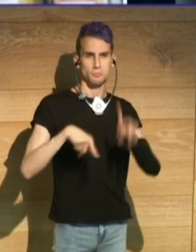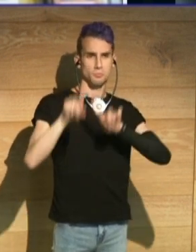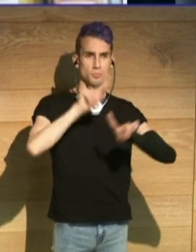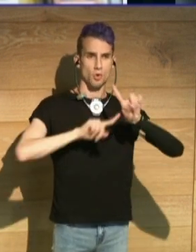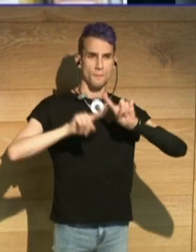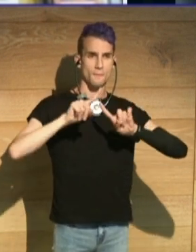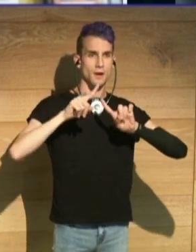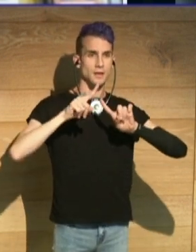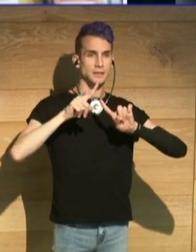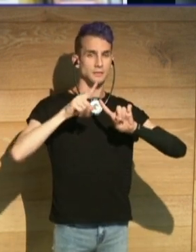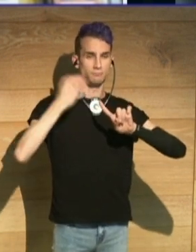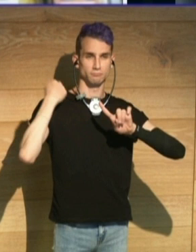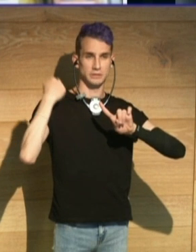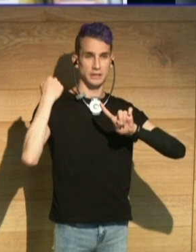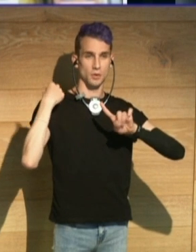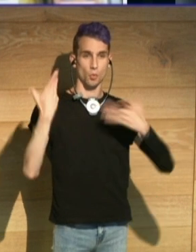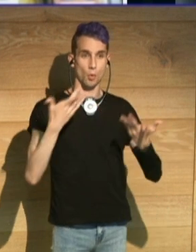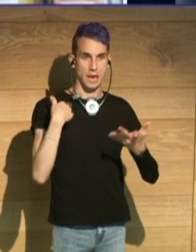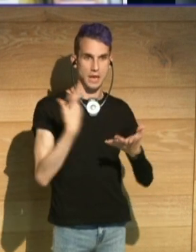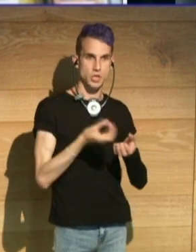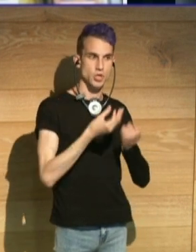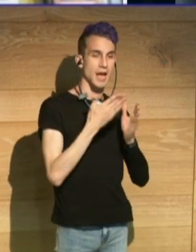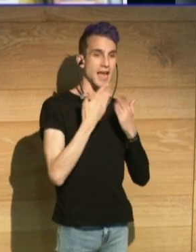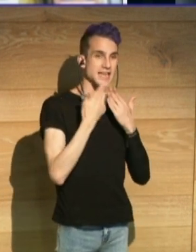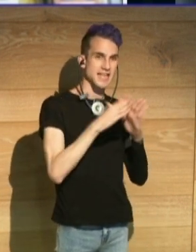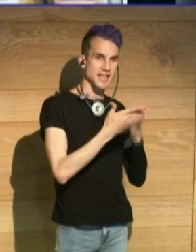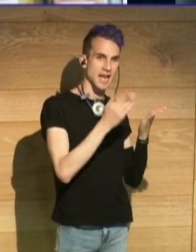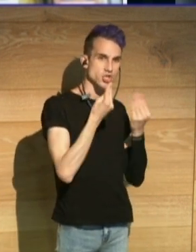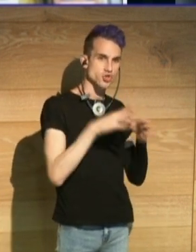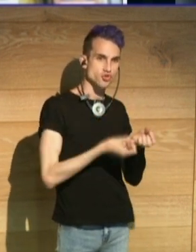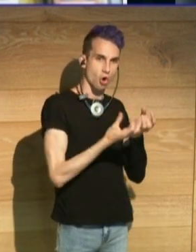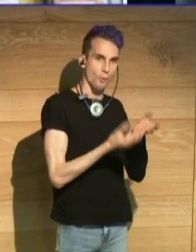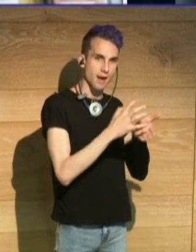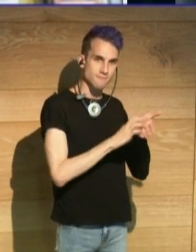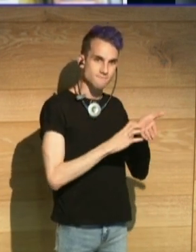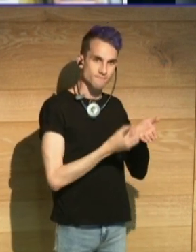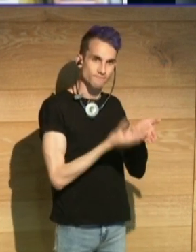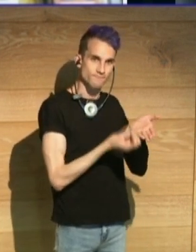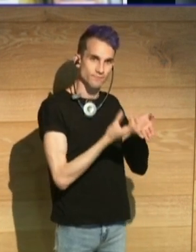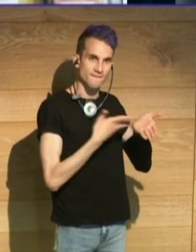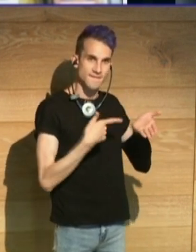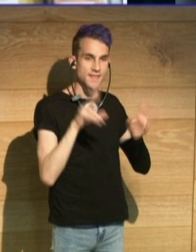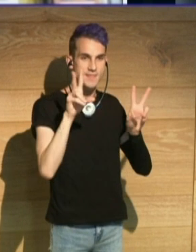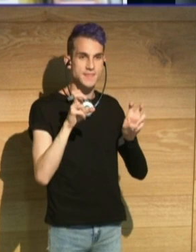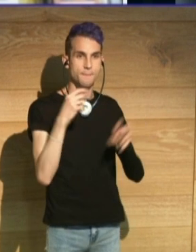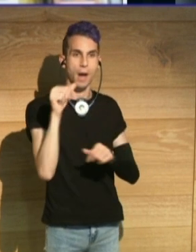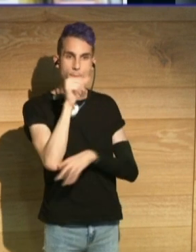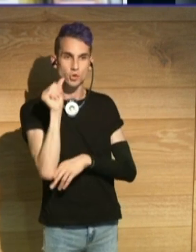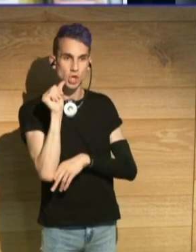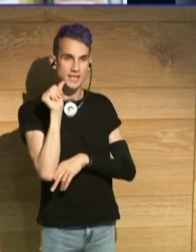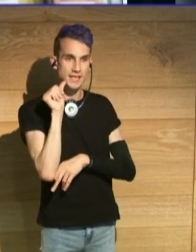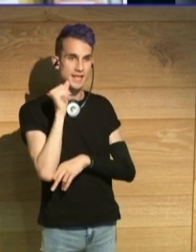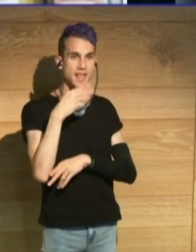cuando decidí contar a través de una novela Mussolini, los fascistas y el fascismo de una forma que no se